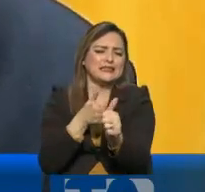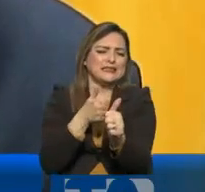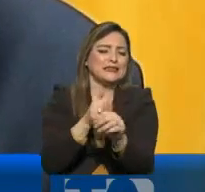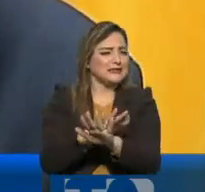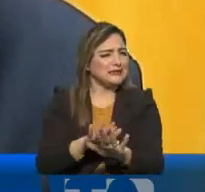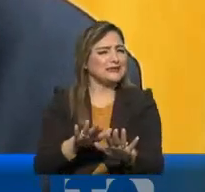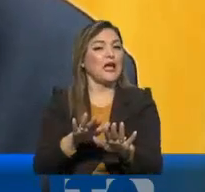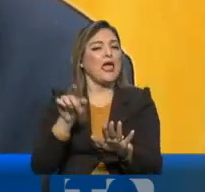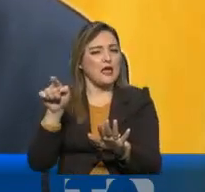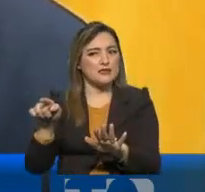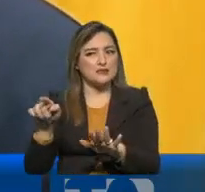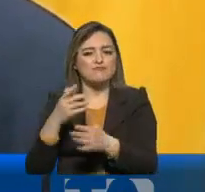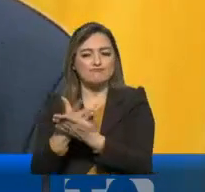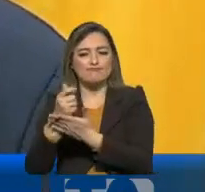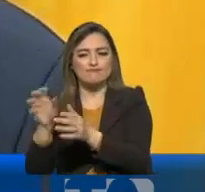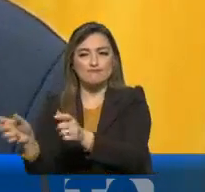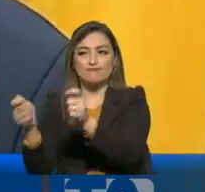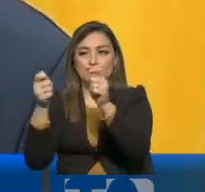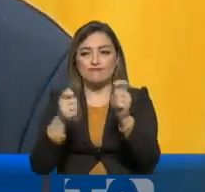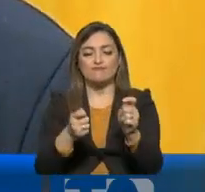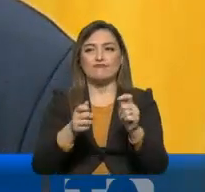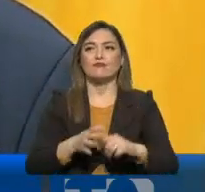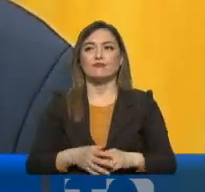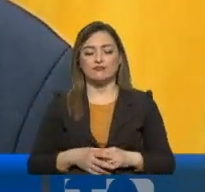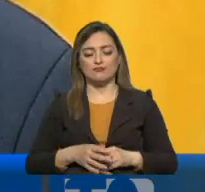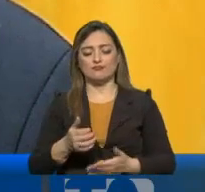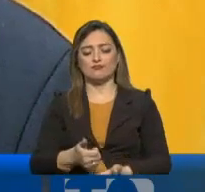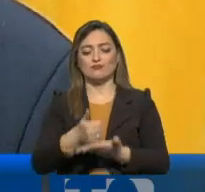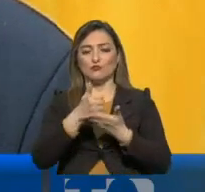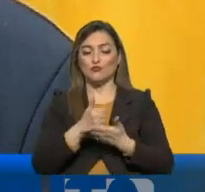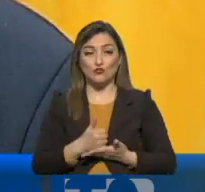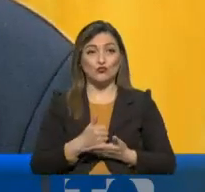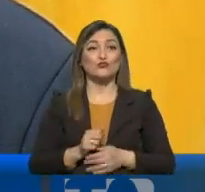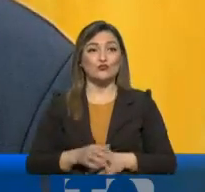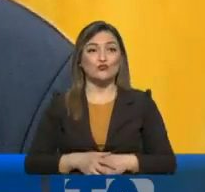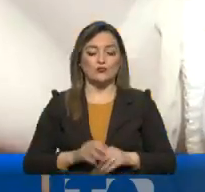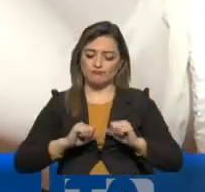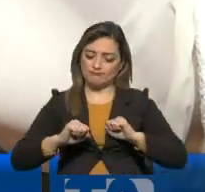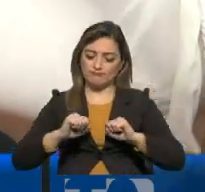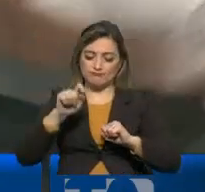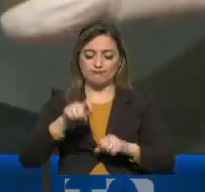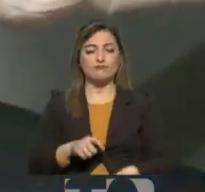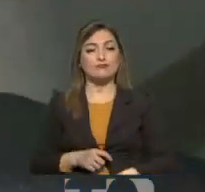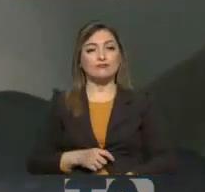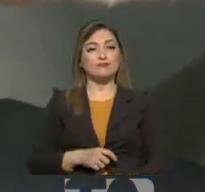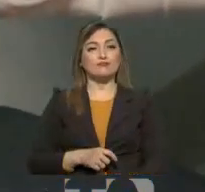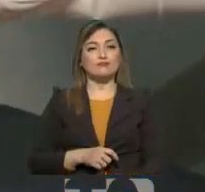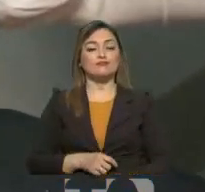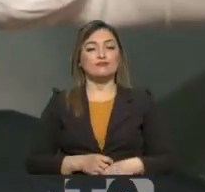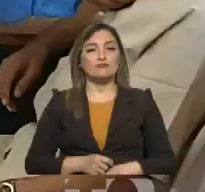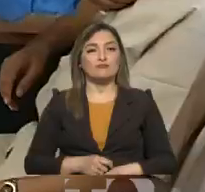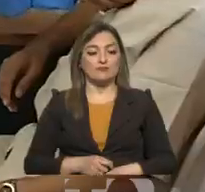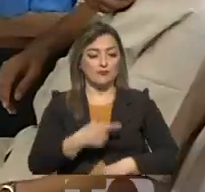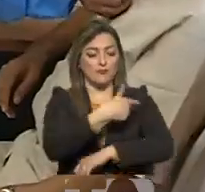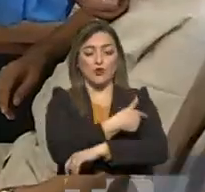de destino y están por caducarse, por ejemplo, y eso puede servir para traer, pero hay que hacer las gestiones. Y es que recalcan que acelerar